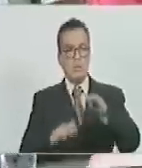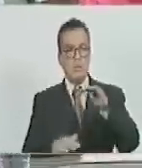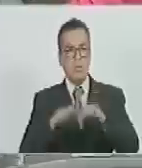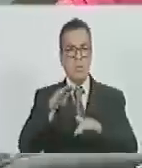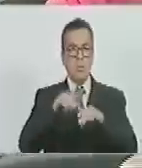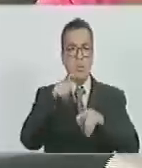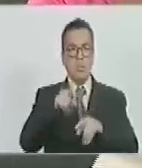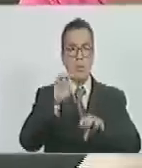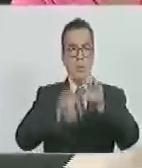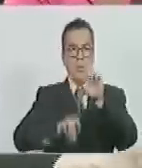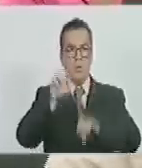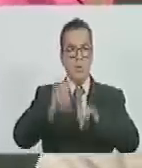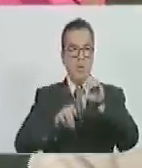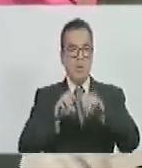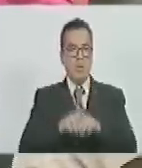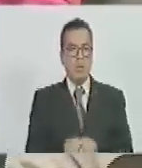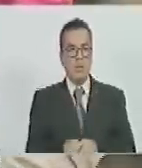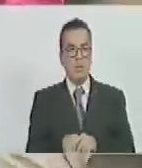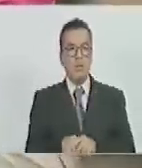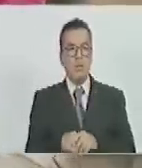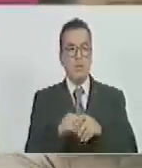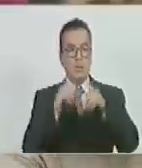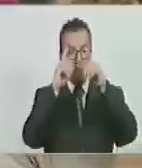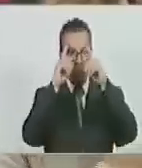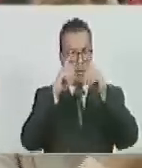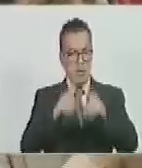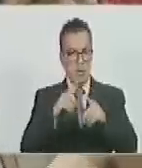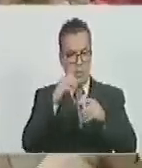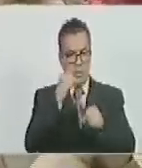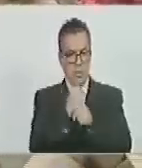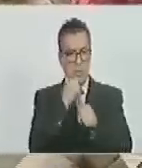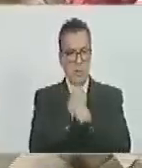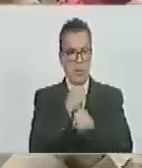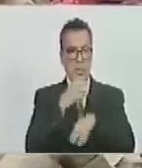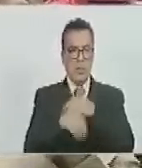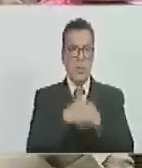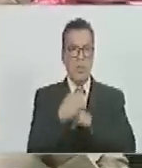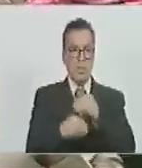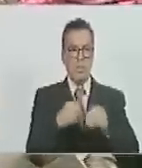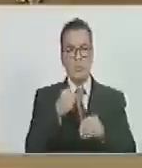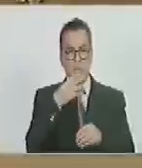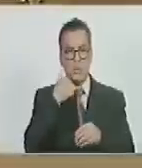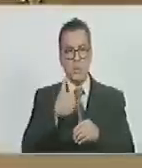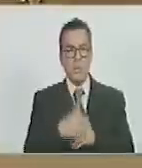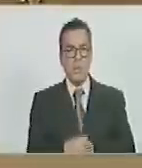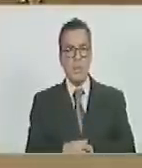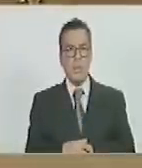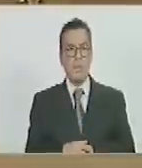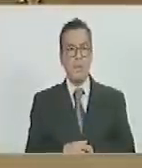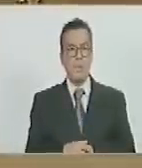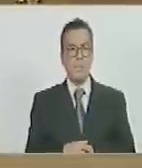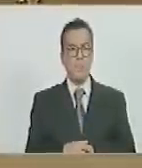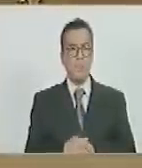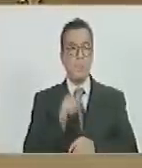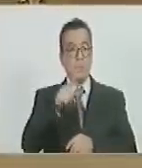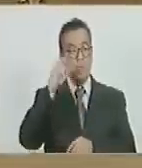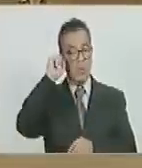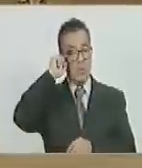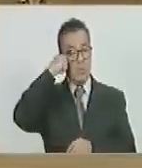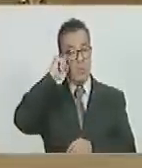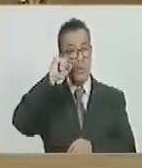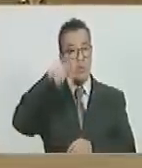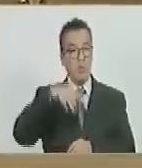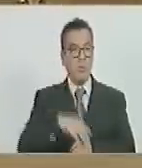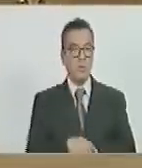de evaluación y se define un cronograma de trabajo que se cumplió a cabalidad. Hay que recordar